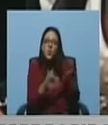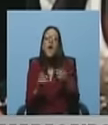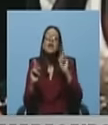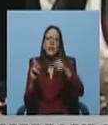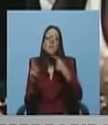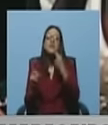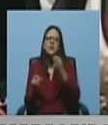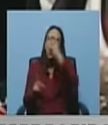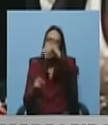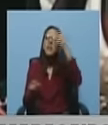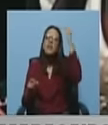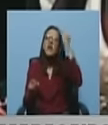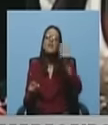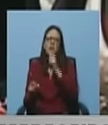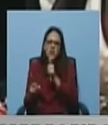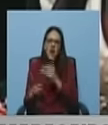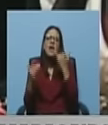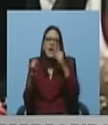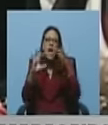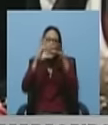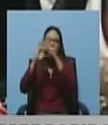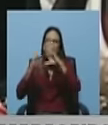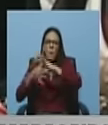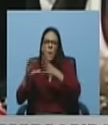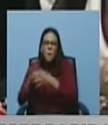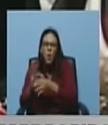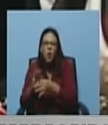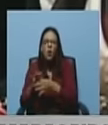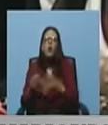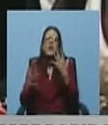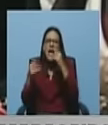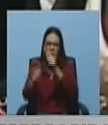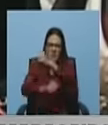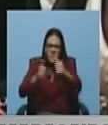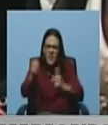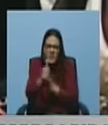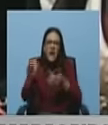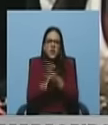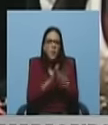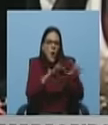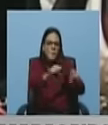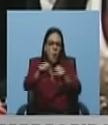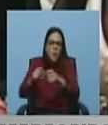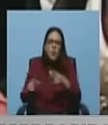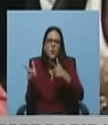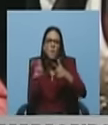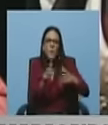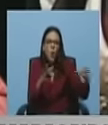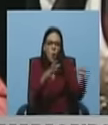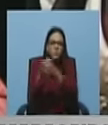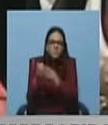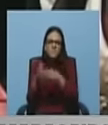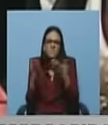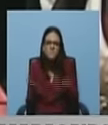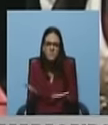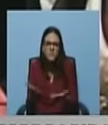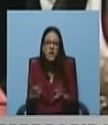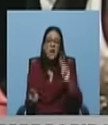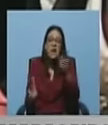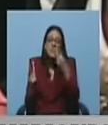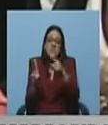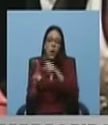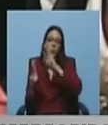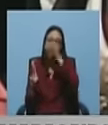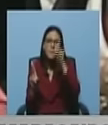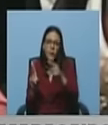ellos saben quiénes son, que están vinculados o que están detrás de esta incautación de armas. Y en segundo